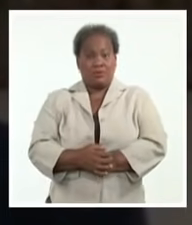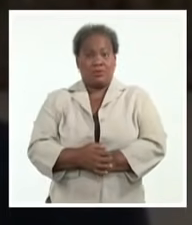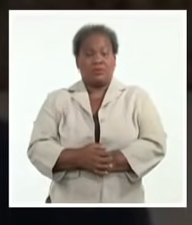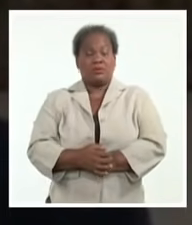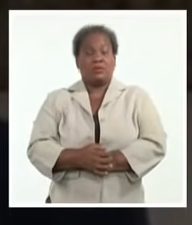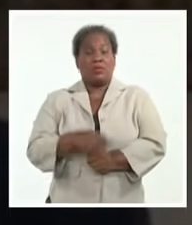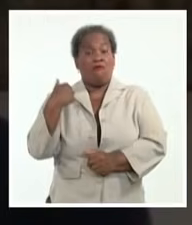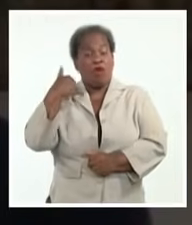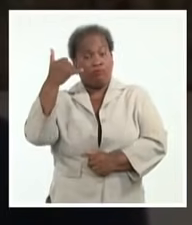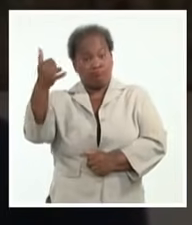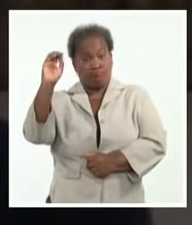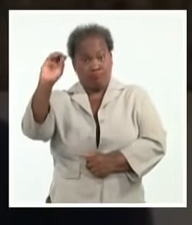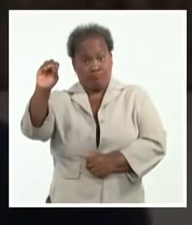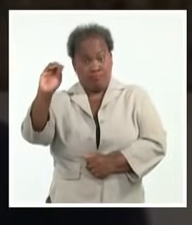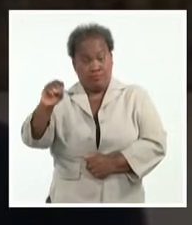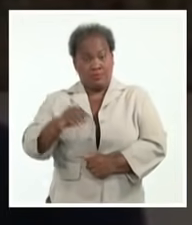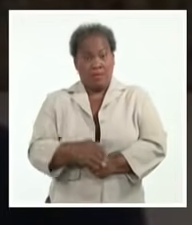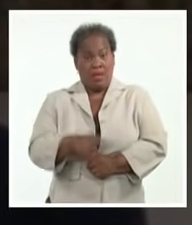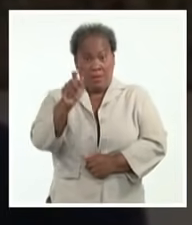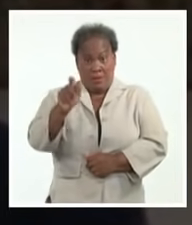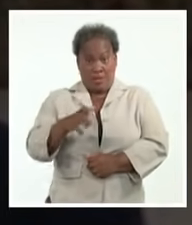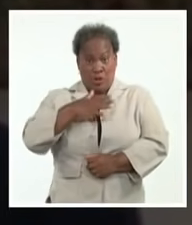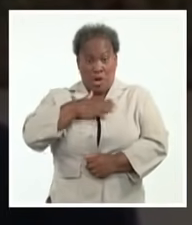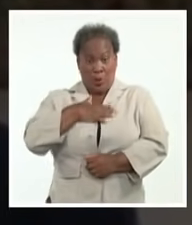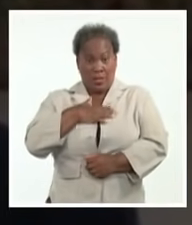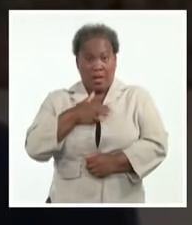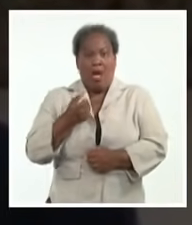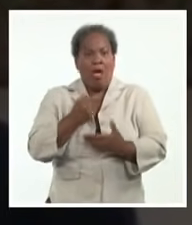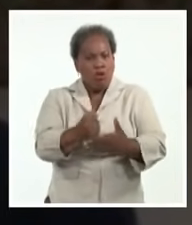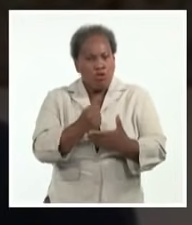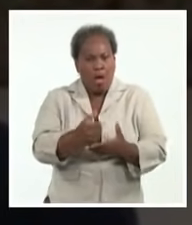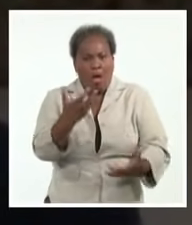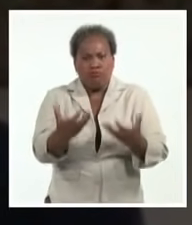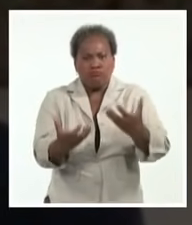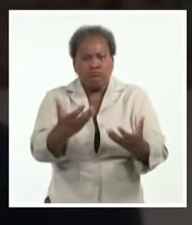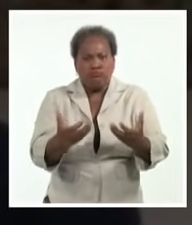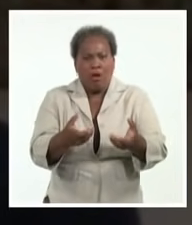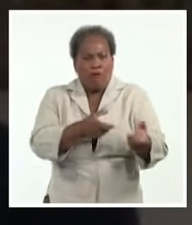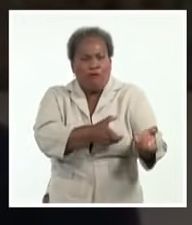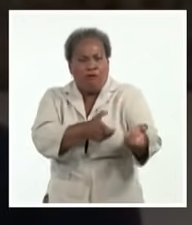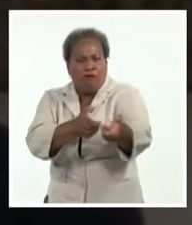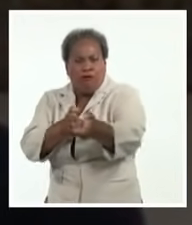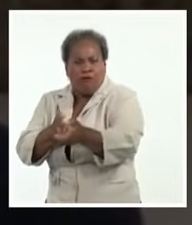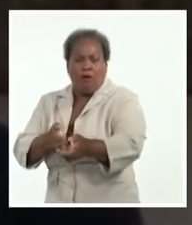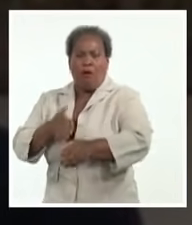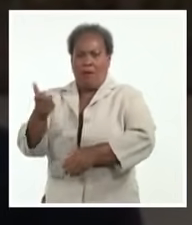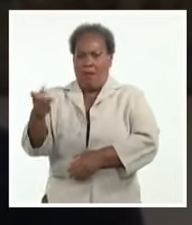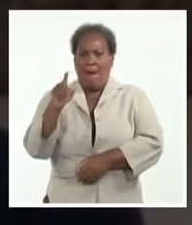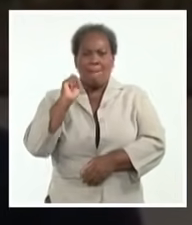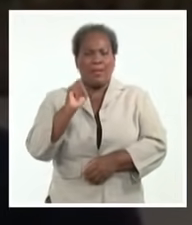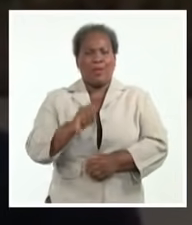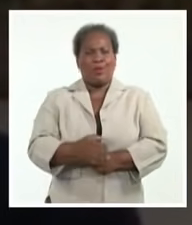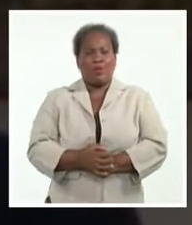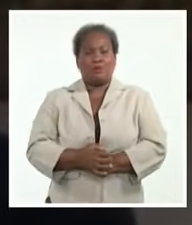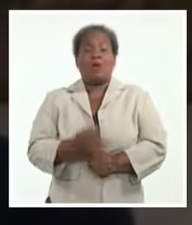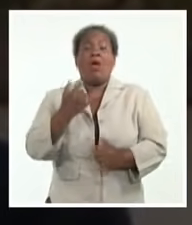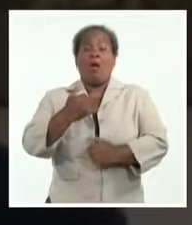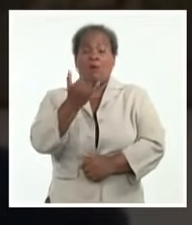inmediato. Nuestro personal reaccionó muy rápidamente y pudo sofocar el fuego. Hubo algunos